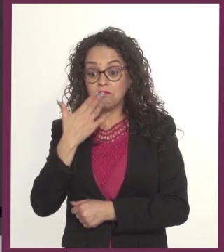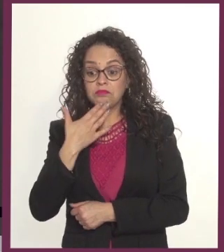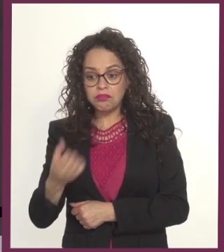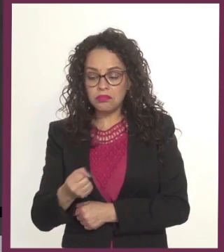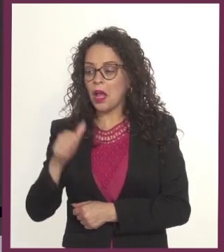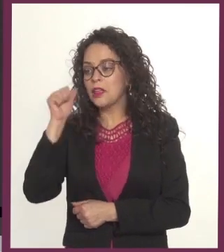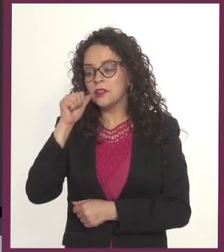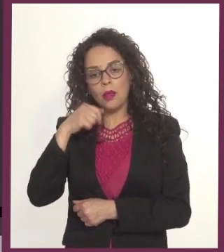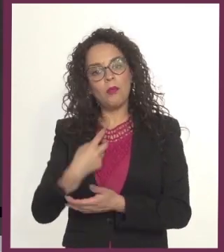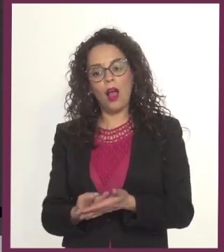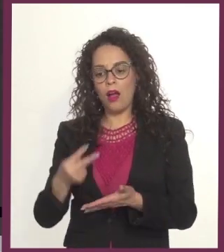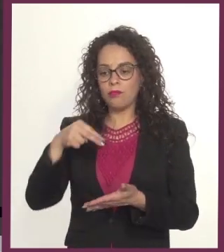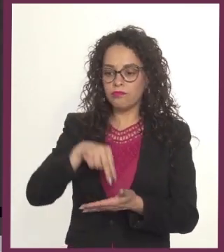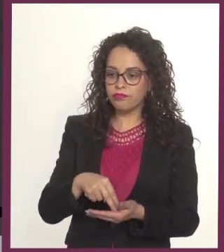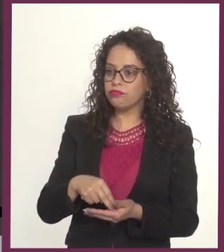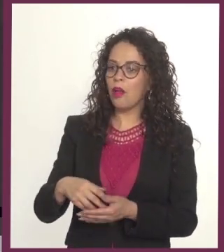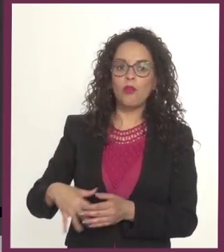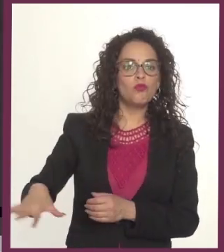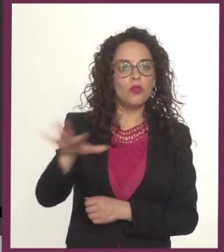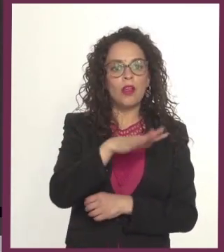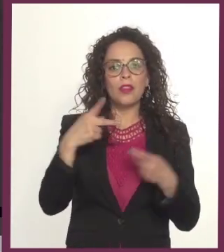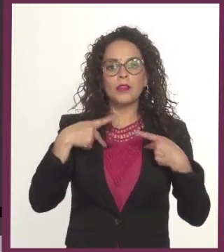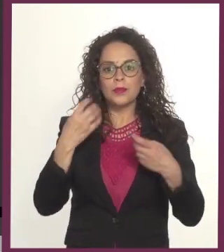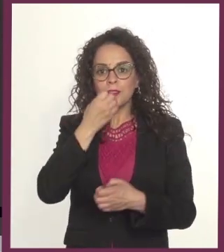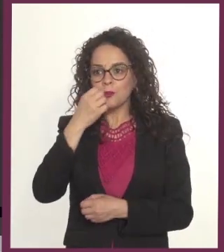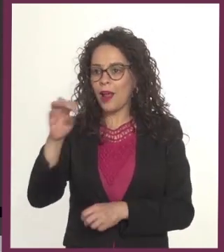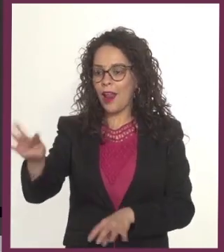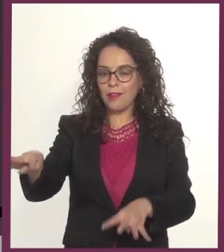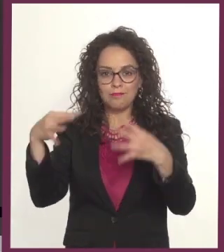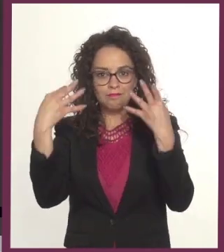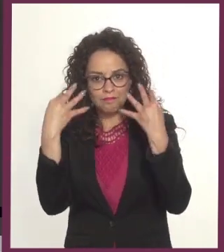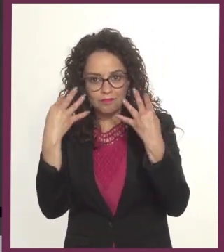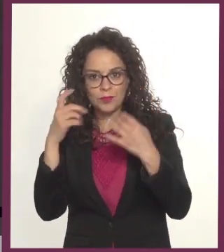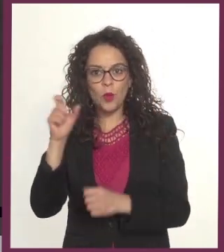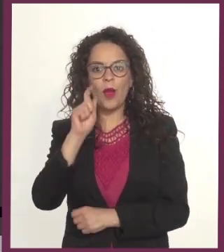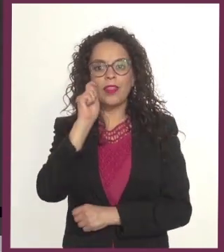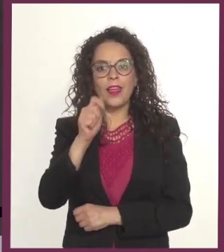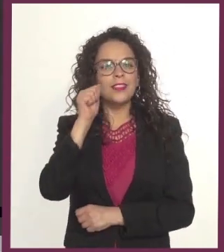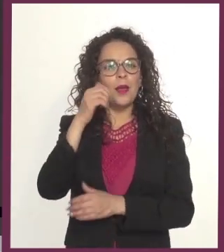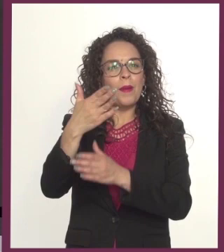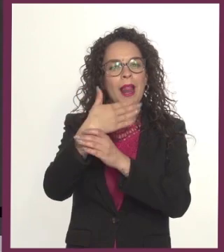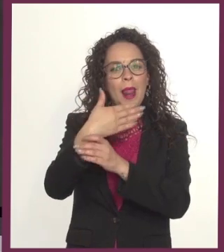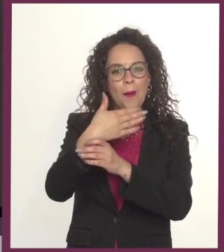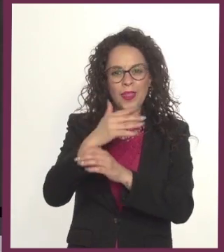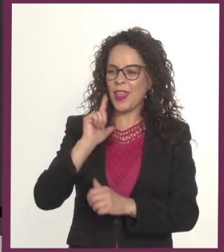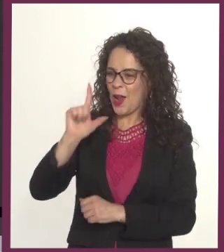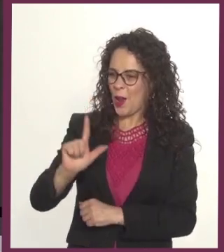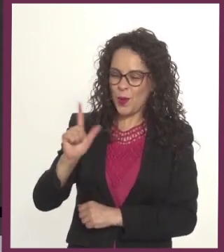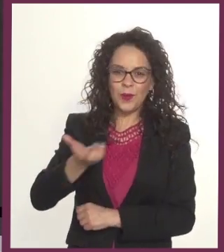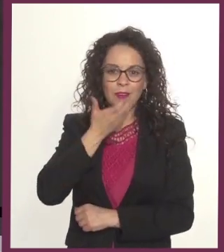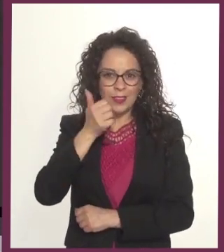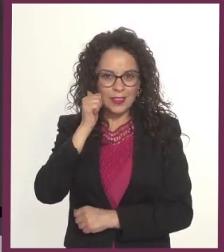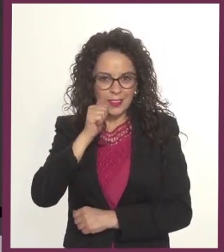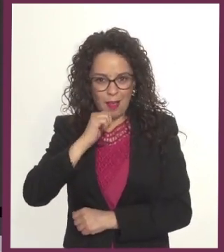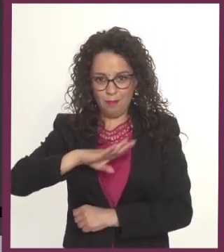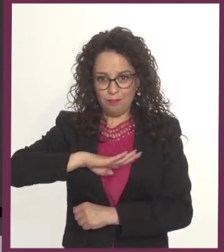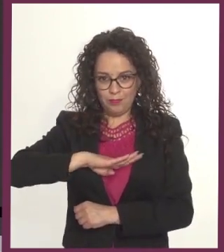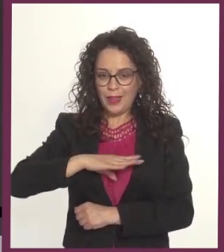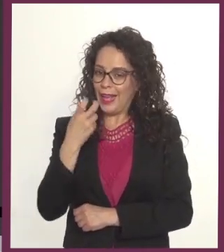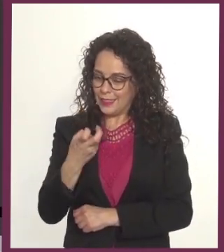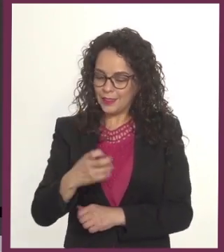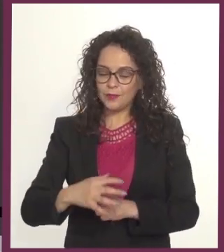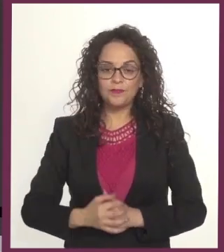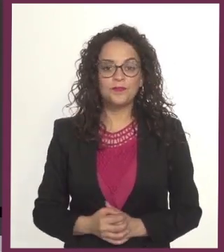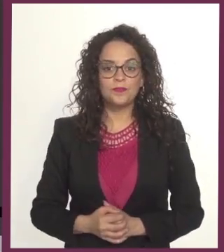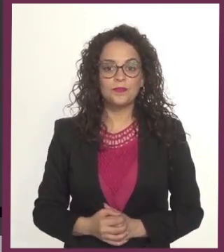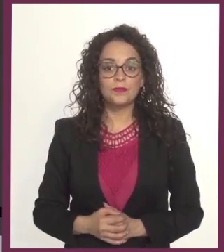que me ponían a hacerlas en frente de toda la escuela, ¿no? Cuando hacías esta toma de la bandera.